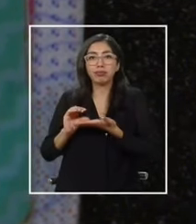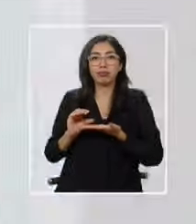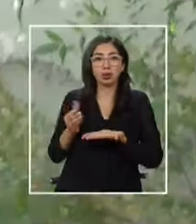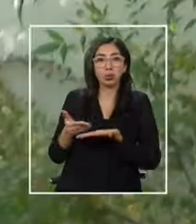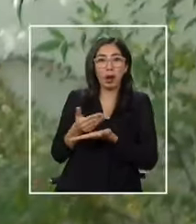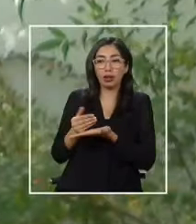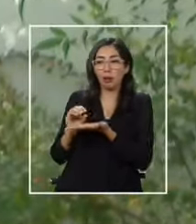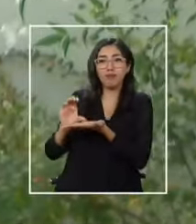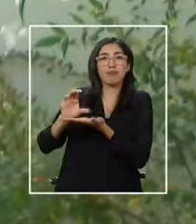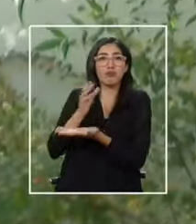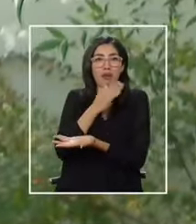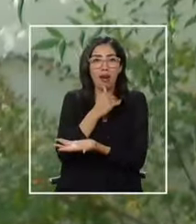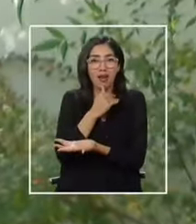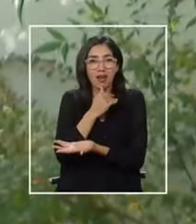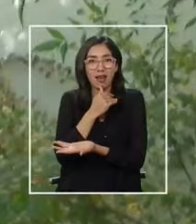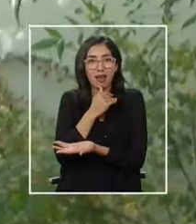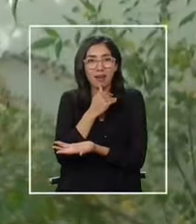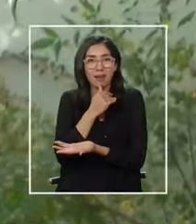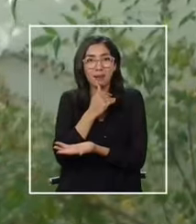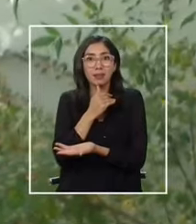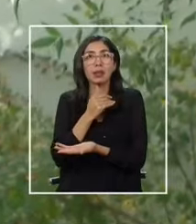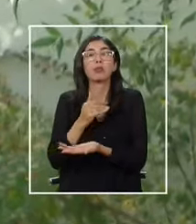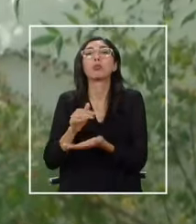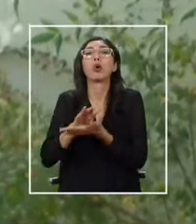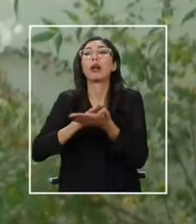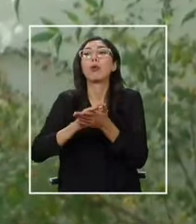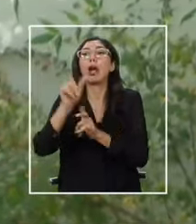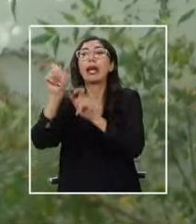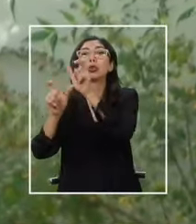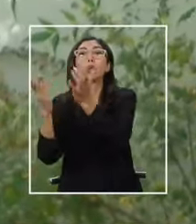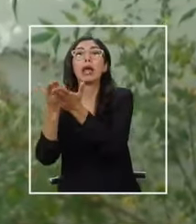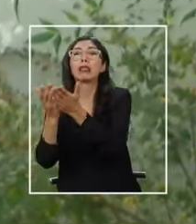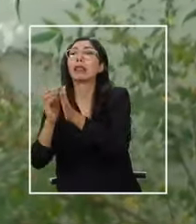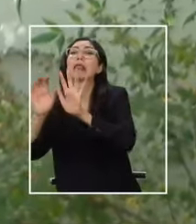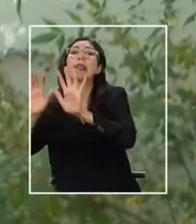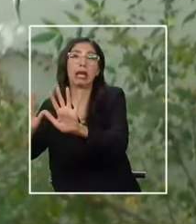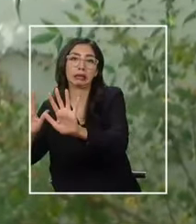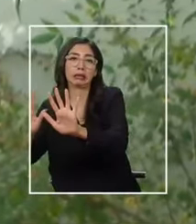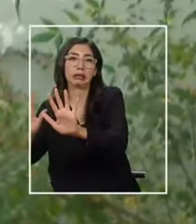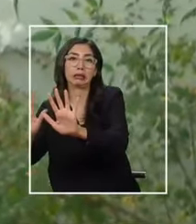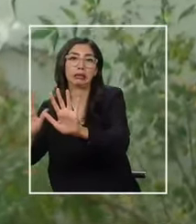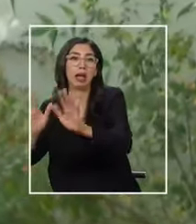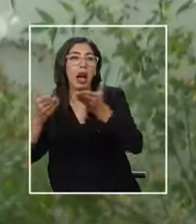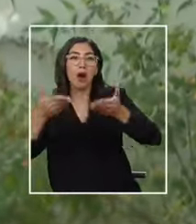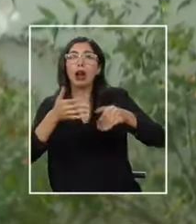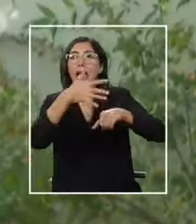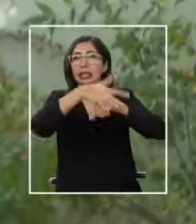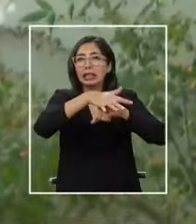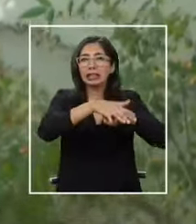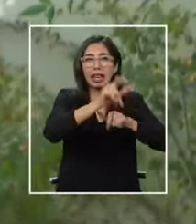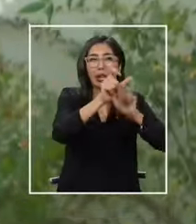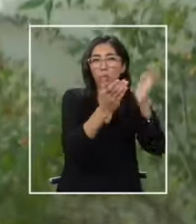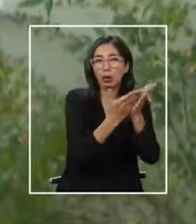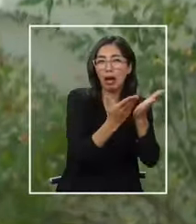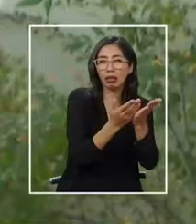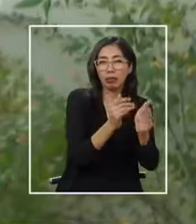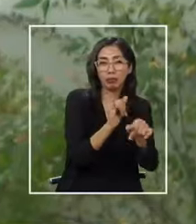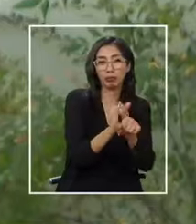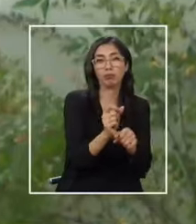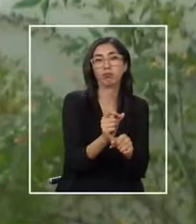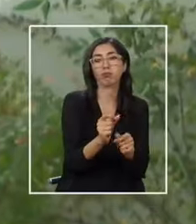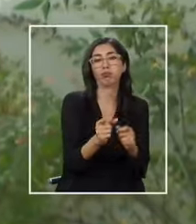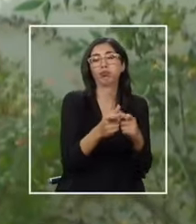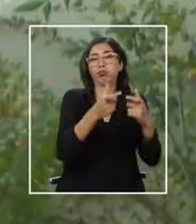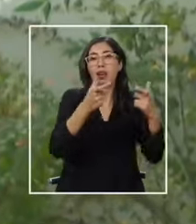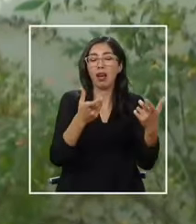hicieron con una cantidad de estudiantes, supongamos de 10, y ahora viajan 15. Entonces ya tenemos un deterioro en la